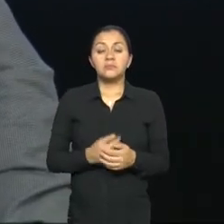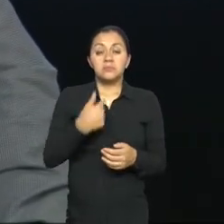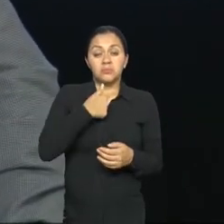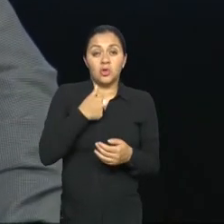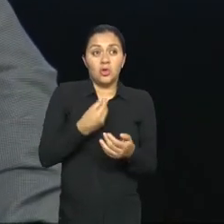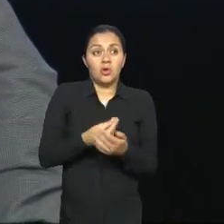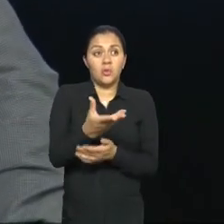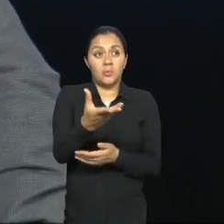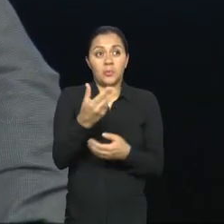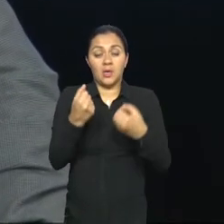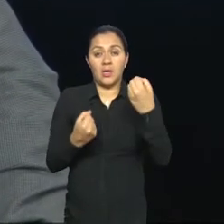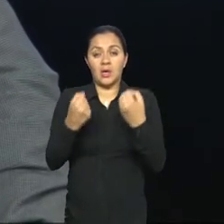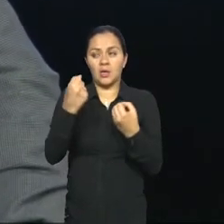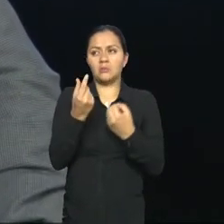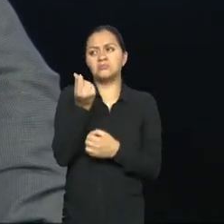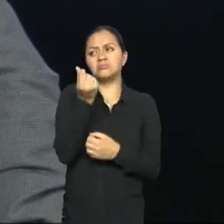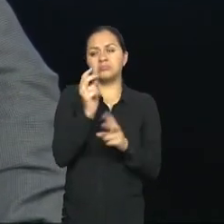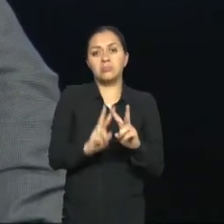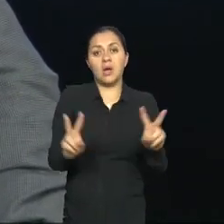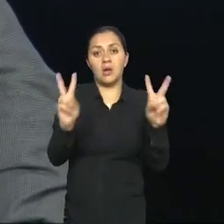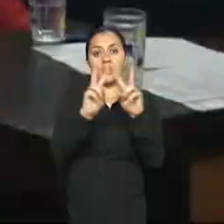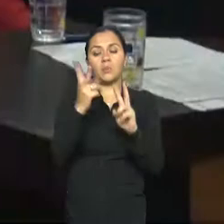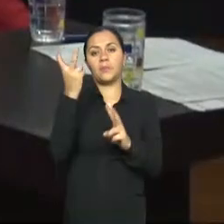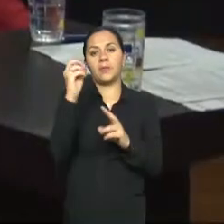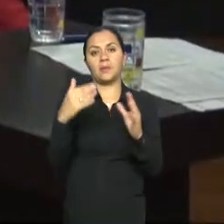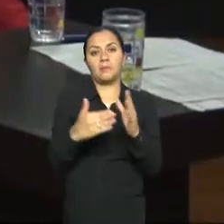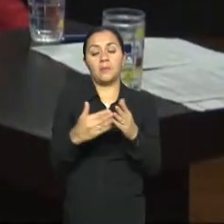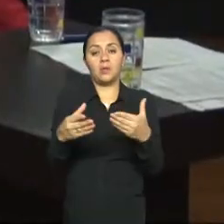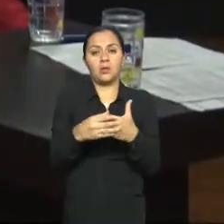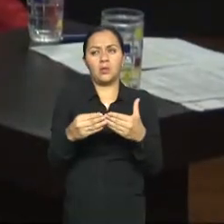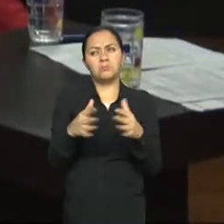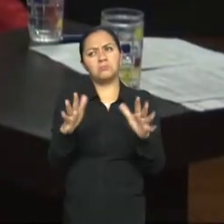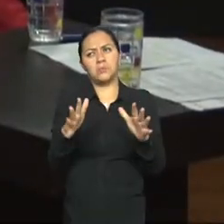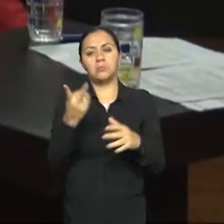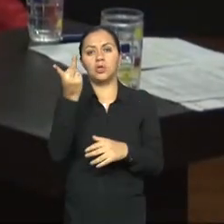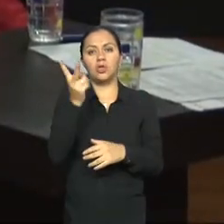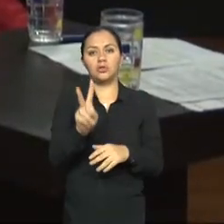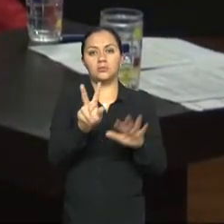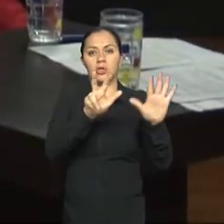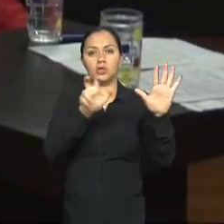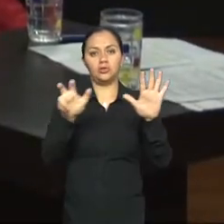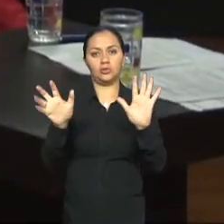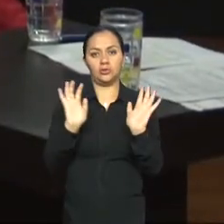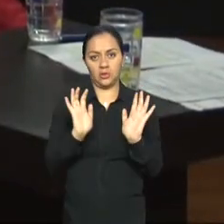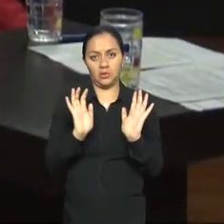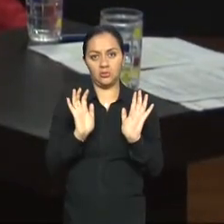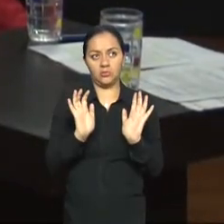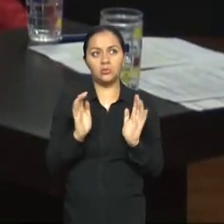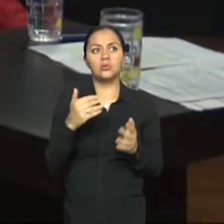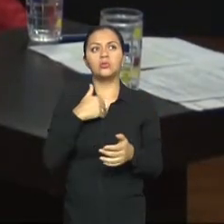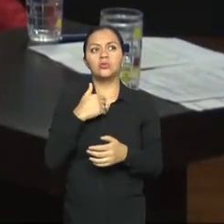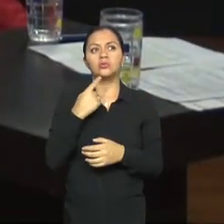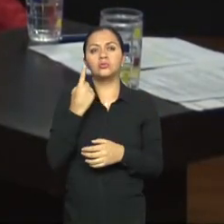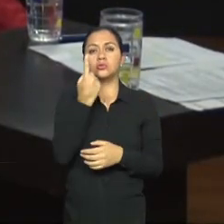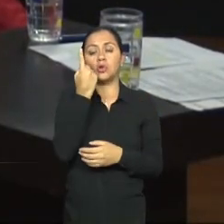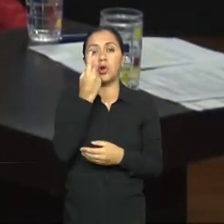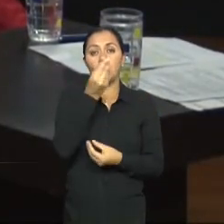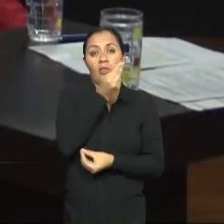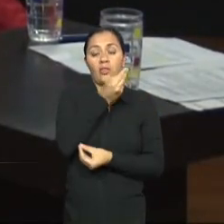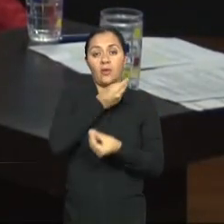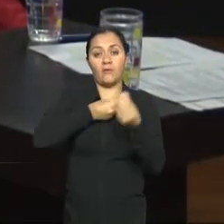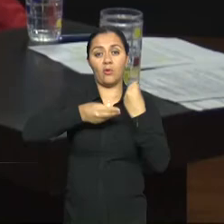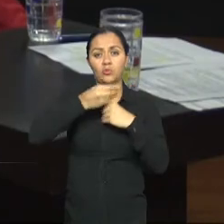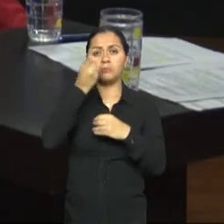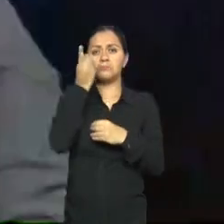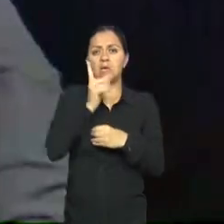un vehículo que me va a costar $20,000, el IVA aproximadamente va a ser cerca de $2,800. Y yo solo tengo que tener la devolución de